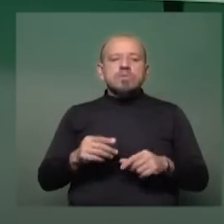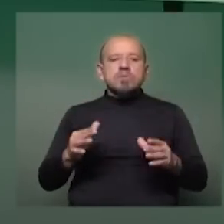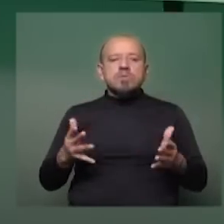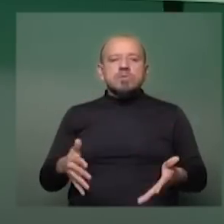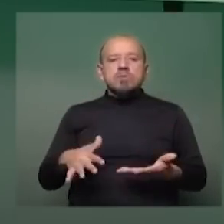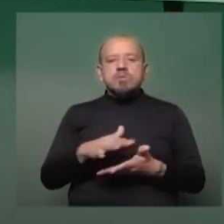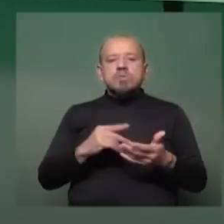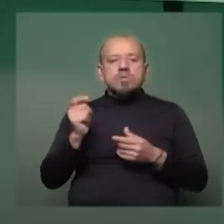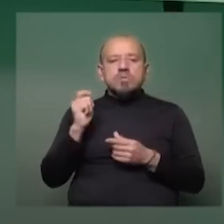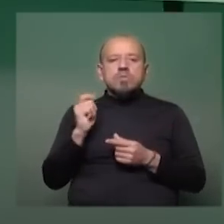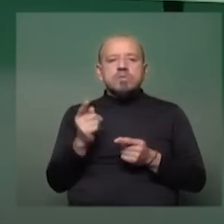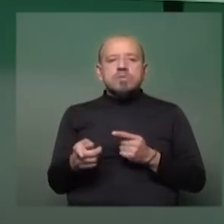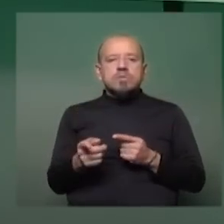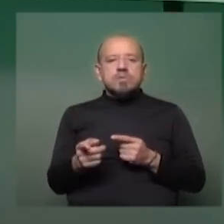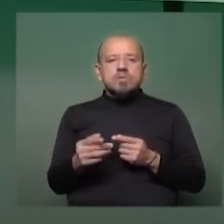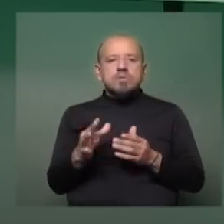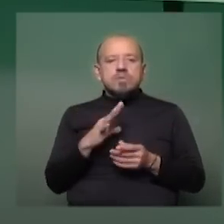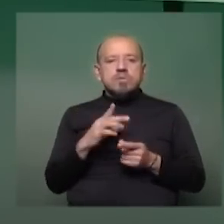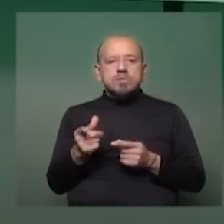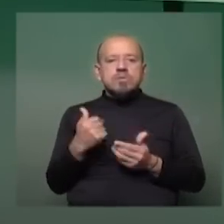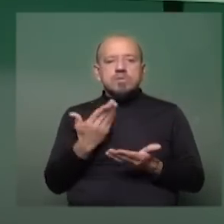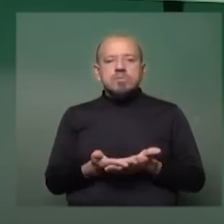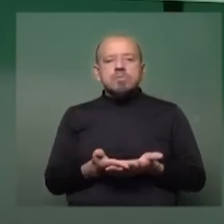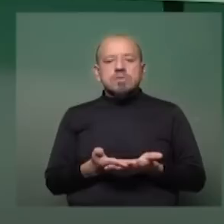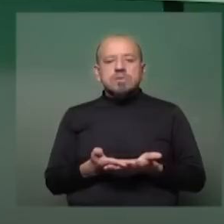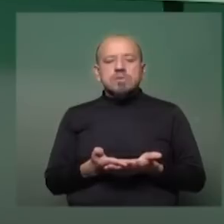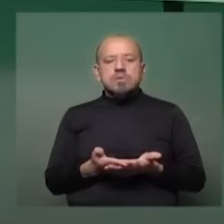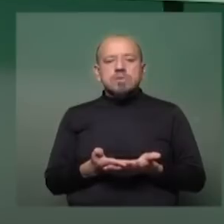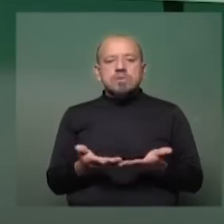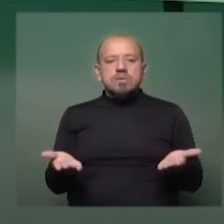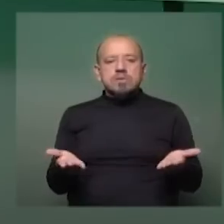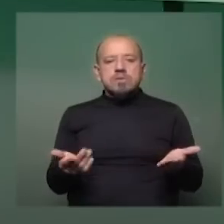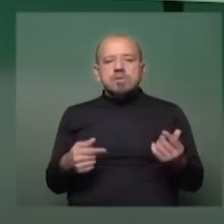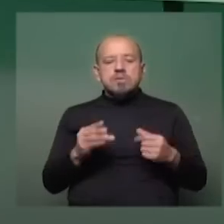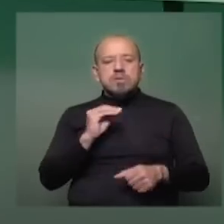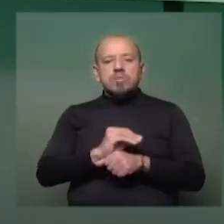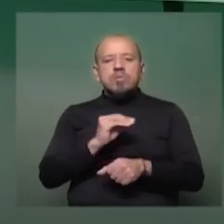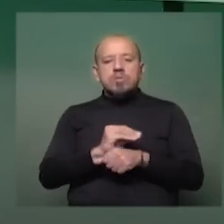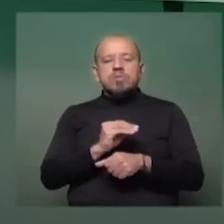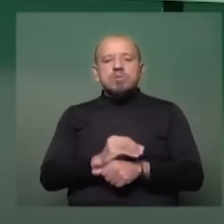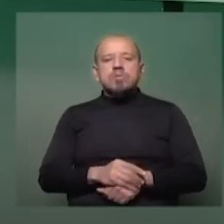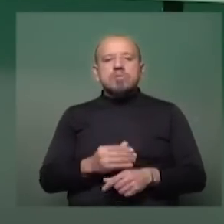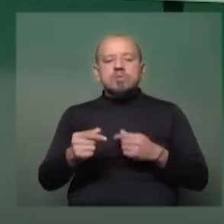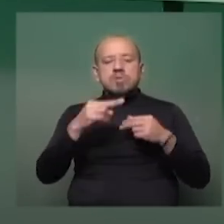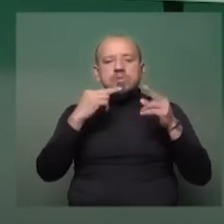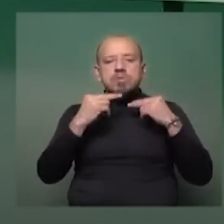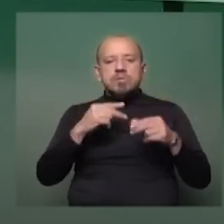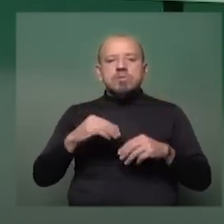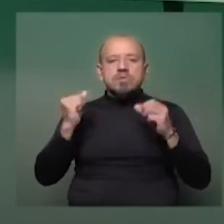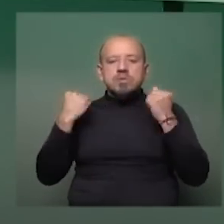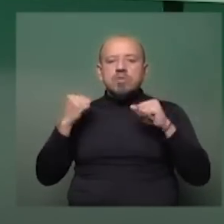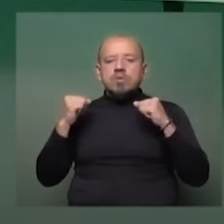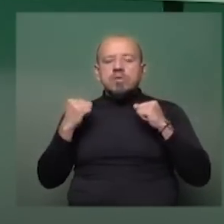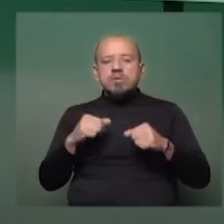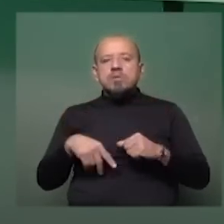espacios públicos y habrá diversas propuestas sí habrá propuestas culturales gastronómicas y as en más